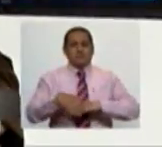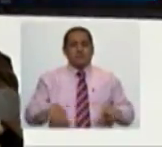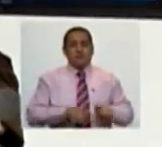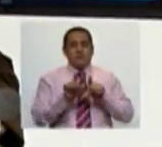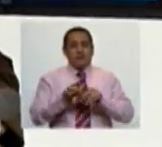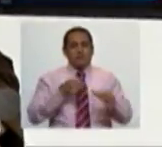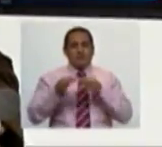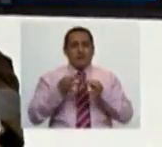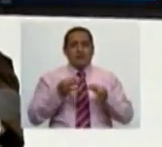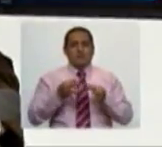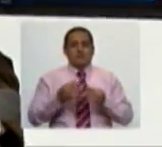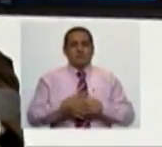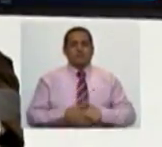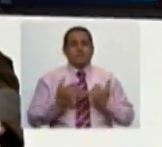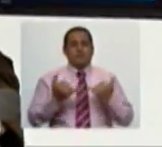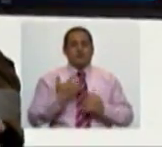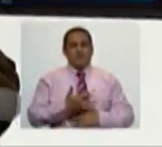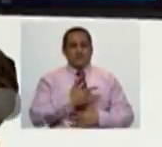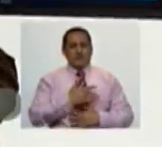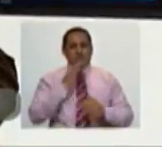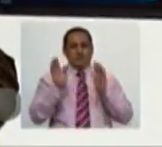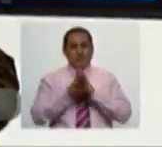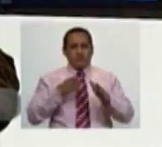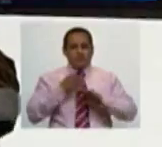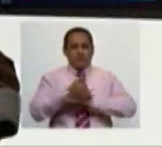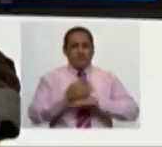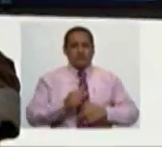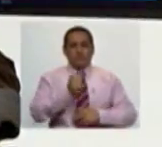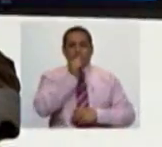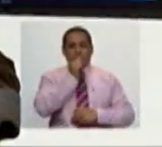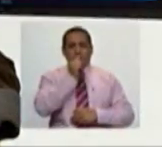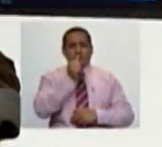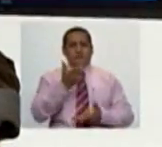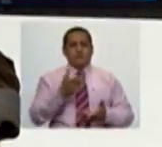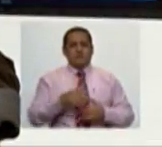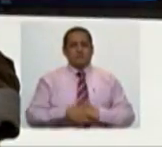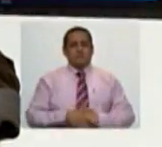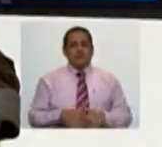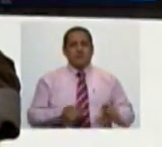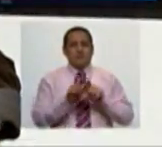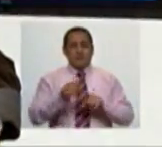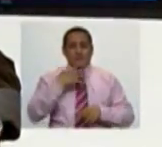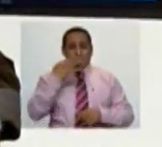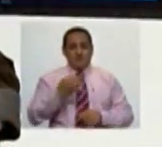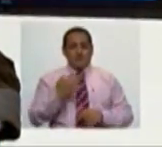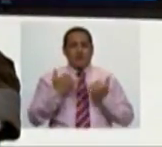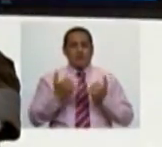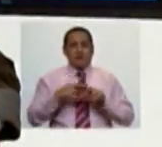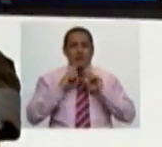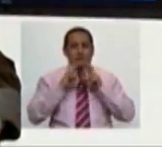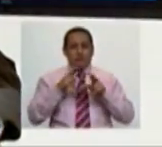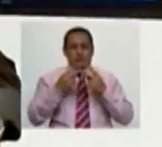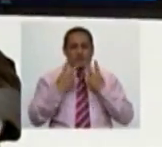¿no? En este caso, el sentirse invadida en su privacidad